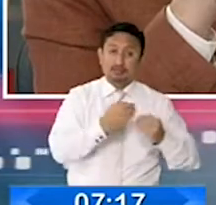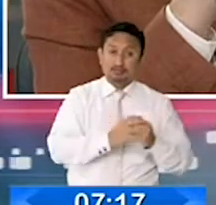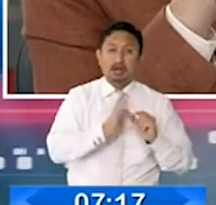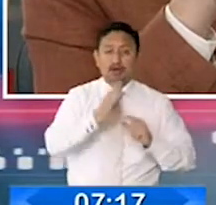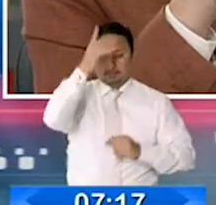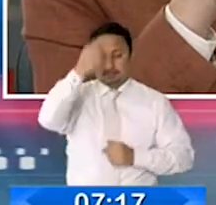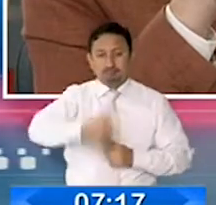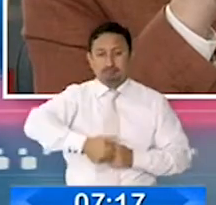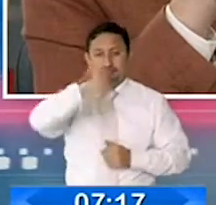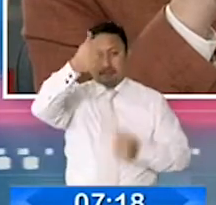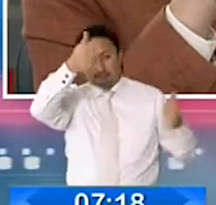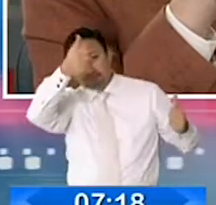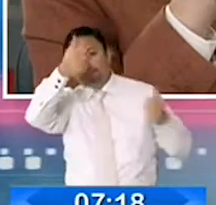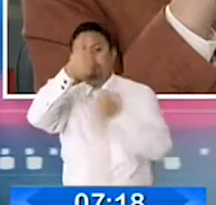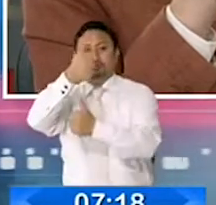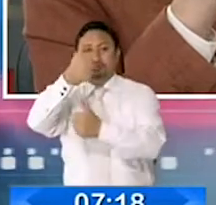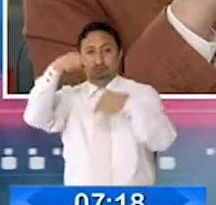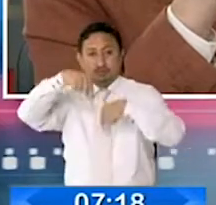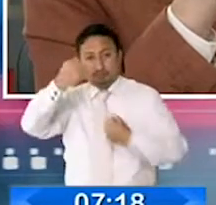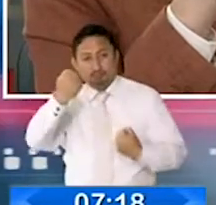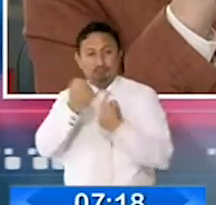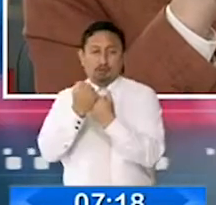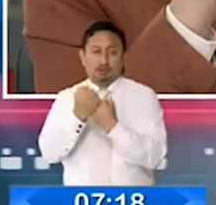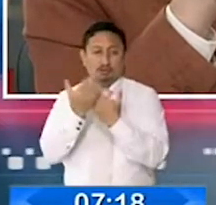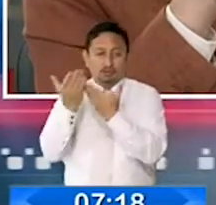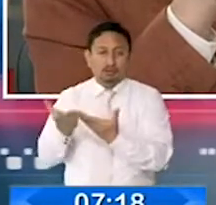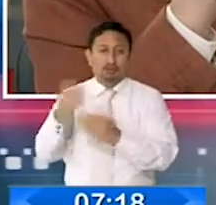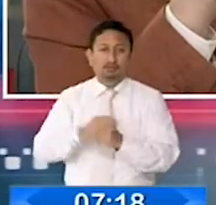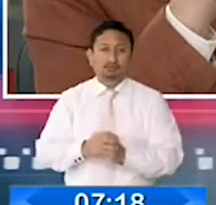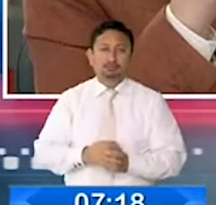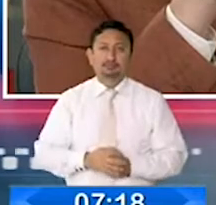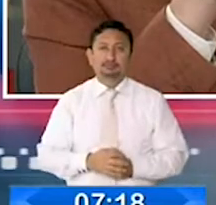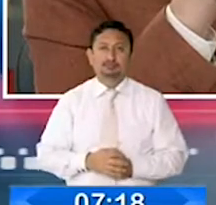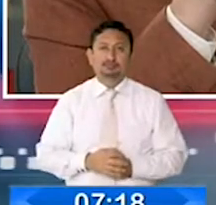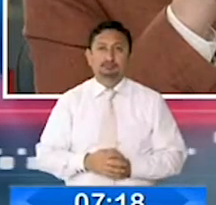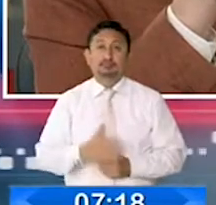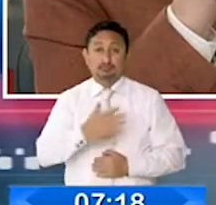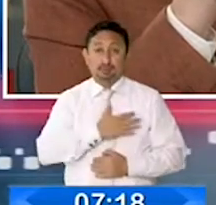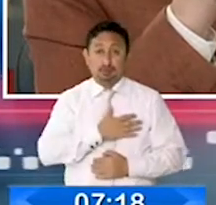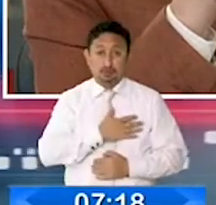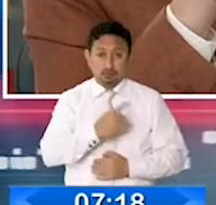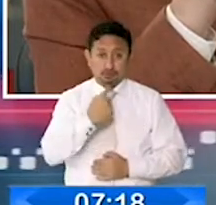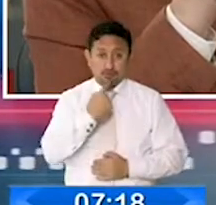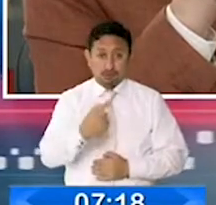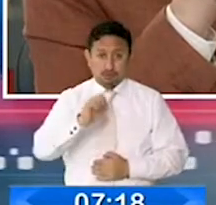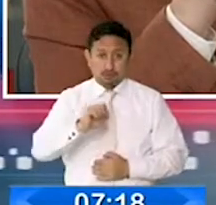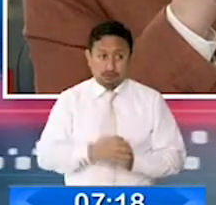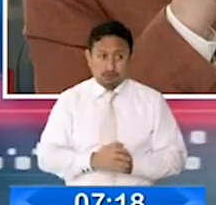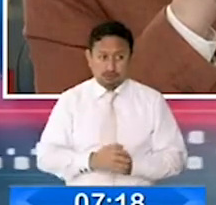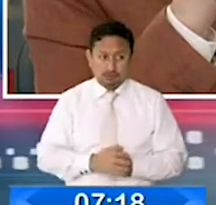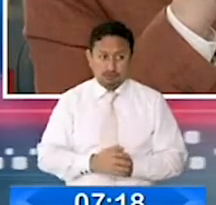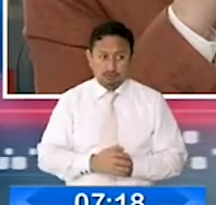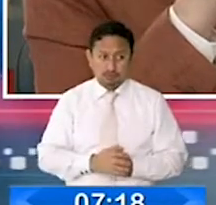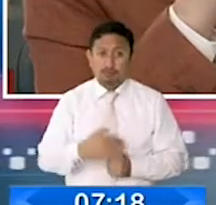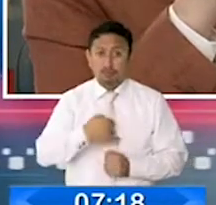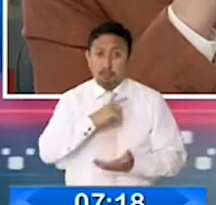al ordenamiento jurídico y propender a fortalecer el Estado de Derecho, Créase que yo expreso de esta manera con